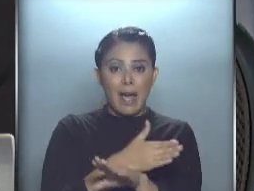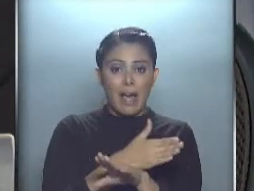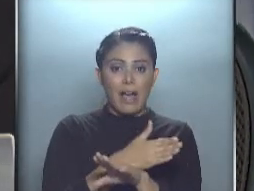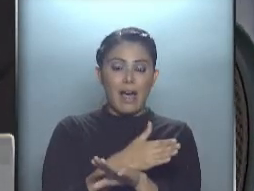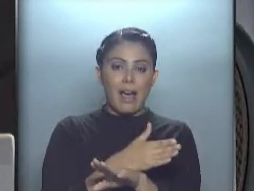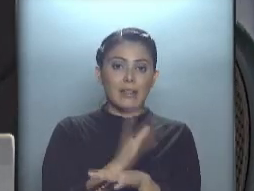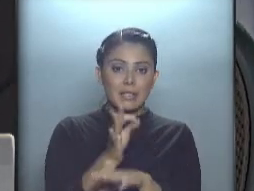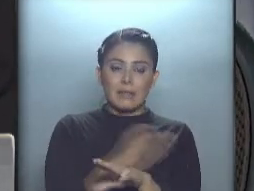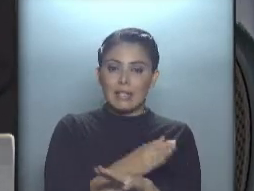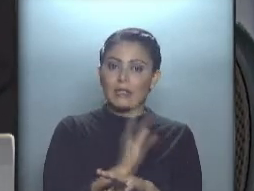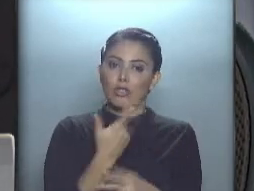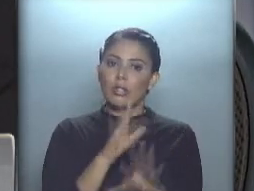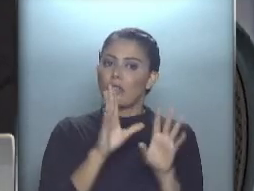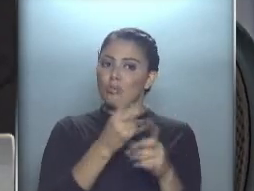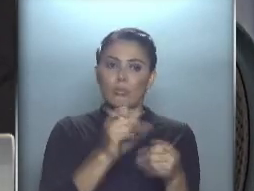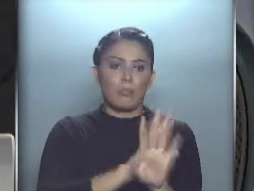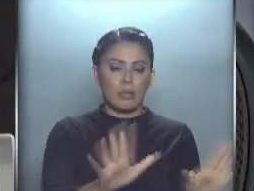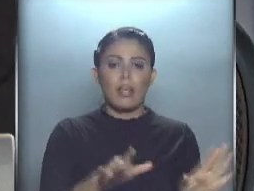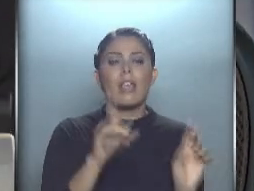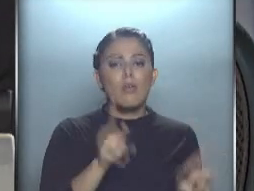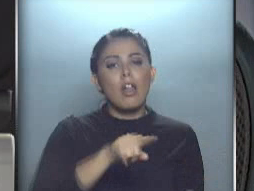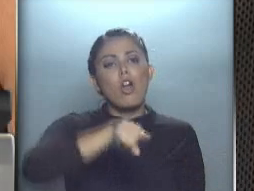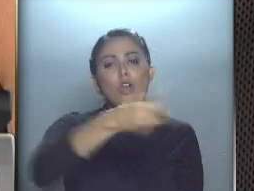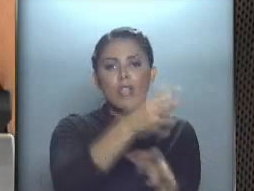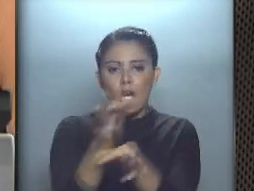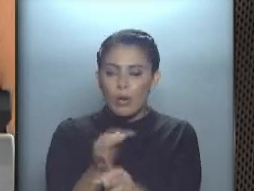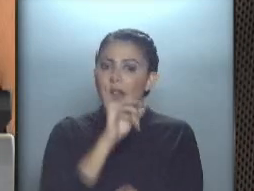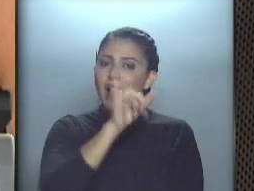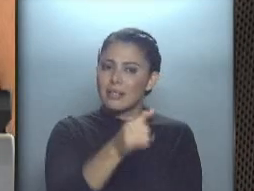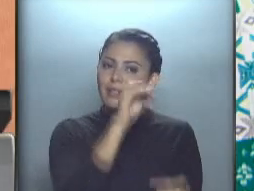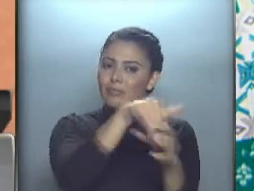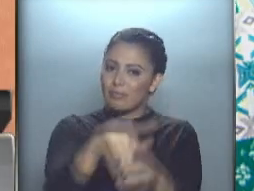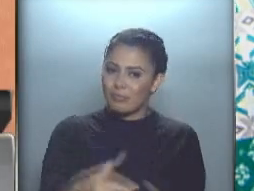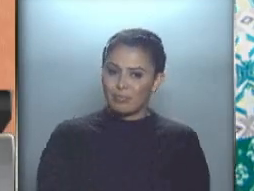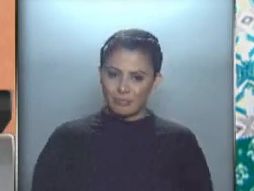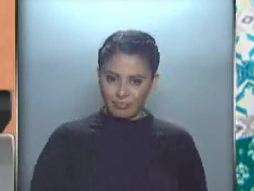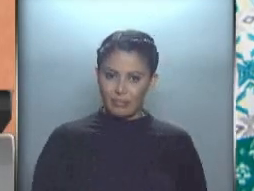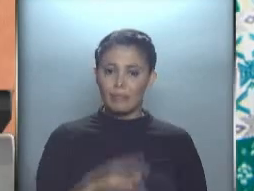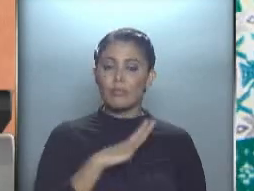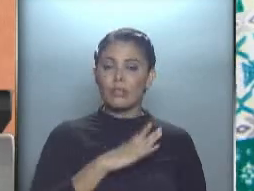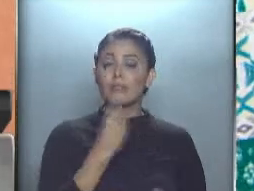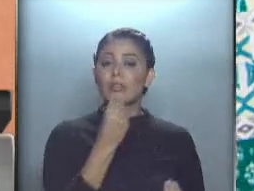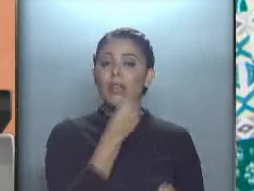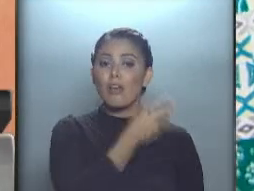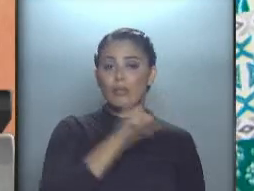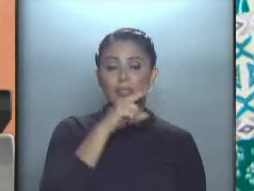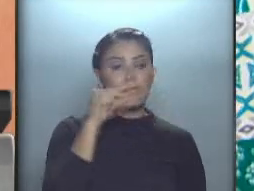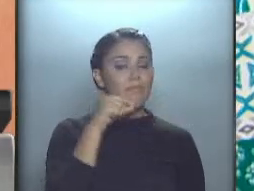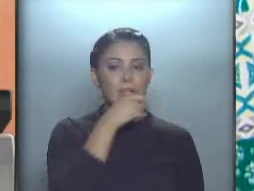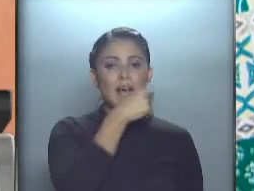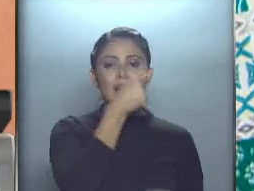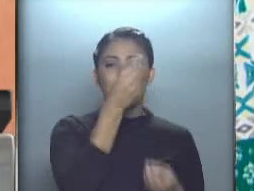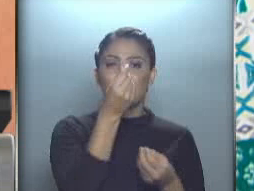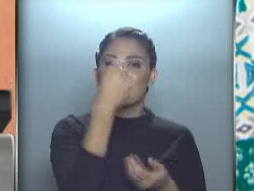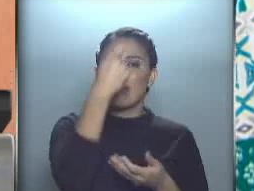Pero, digamos, no contento con esto, están metiéndose en otros colegios y, digamos, como no han hecho inversión, sí. No han